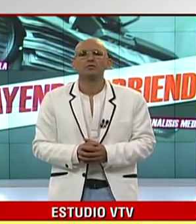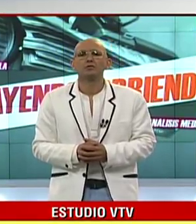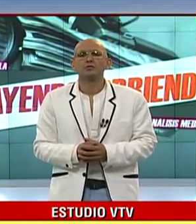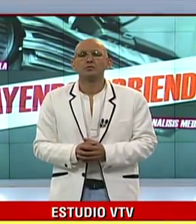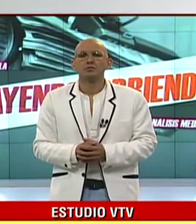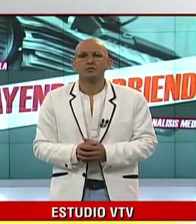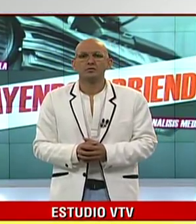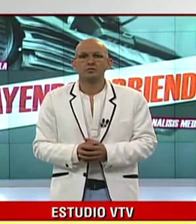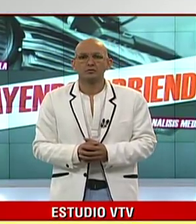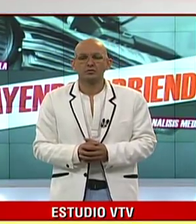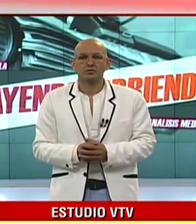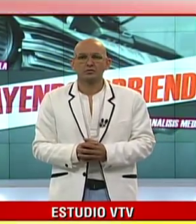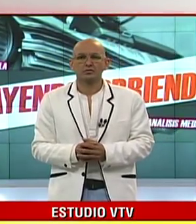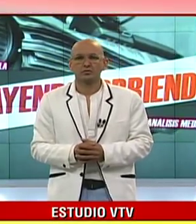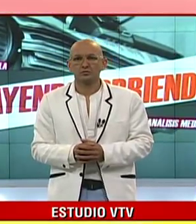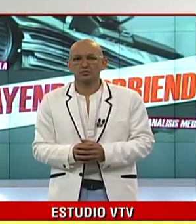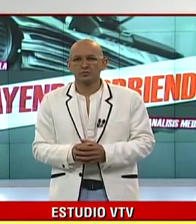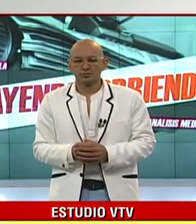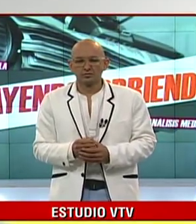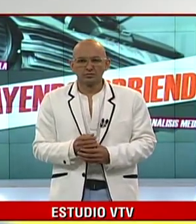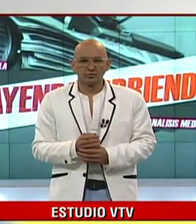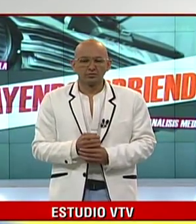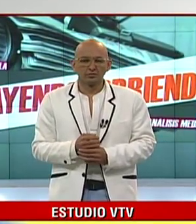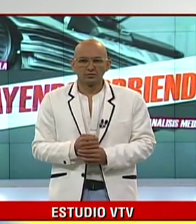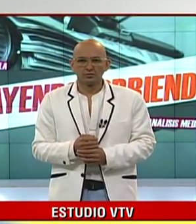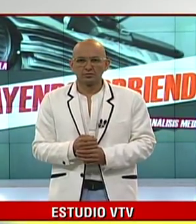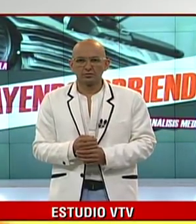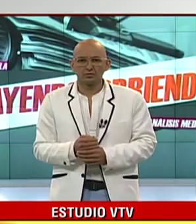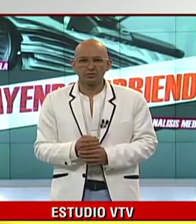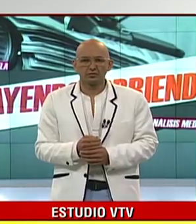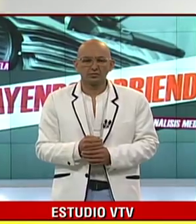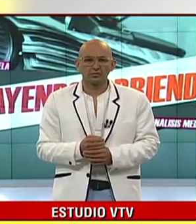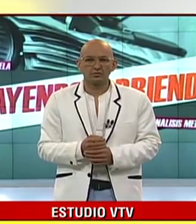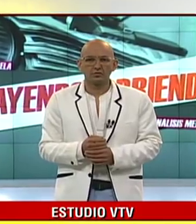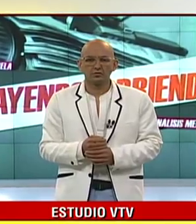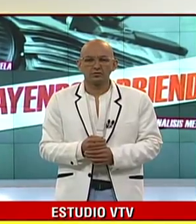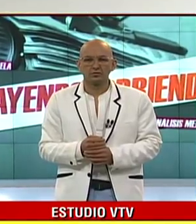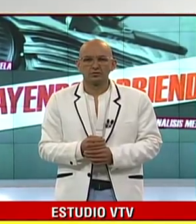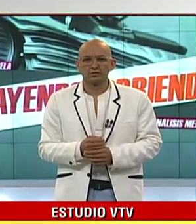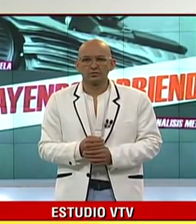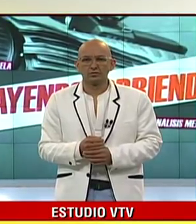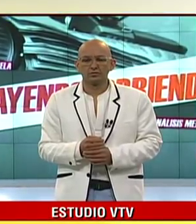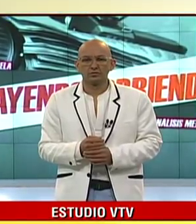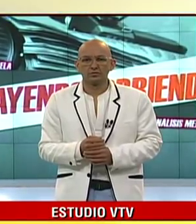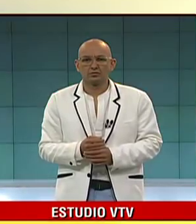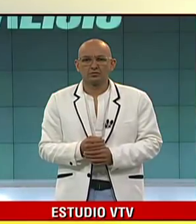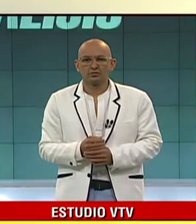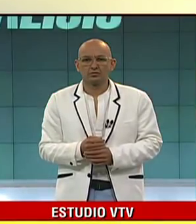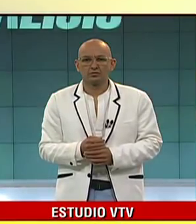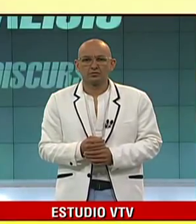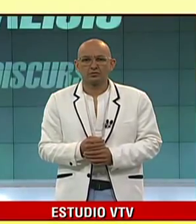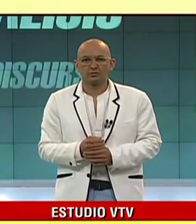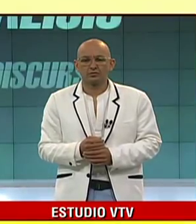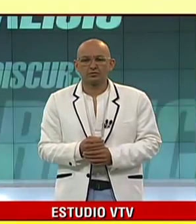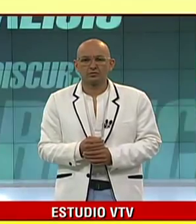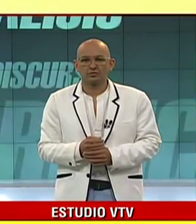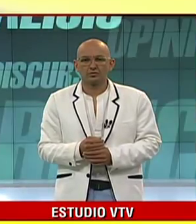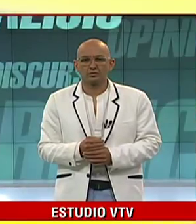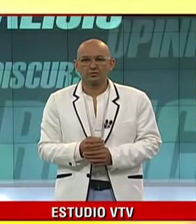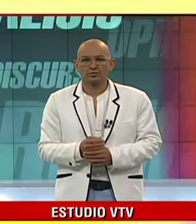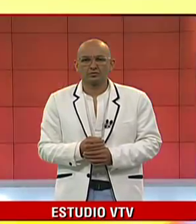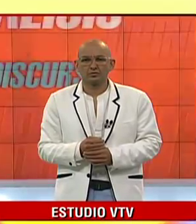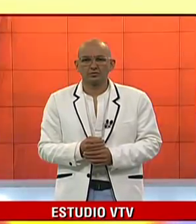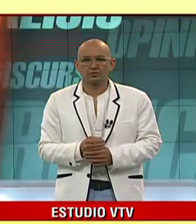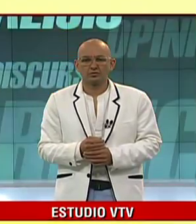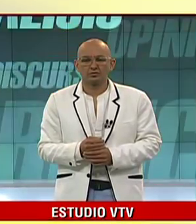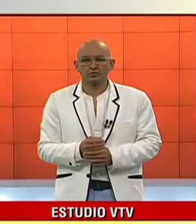con pruebas cada vez más contundentes que iremos sacando, ellos guardan